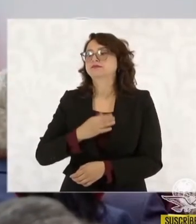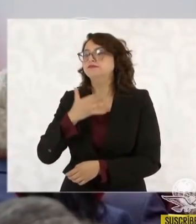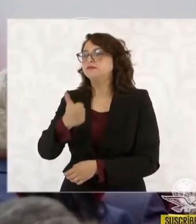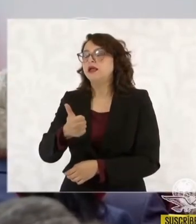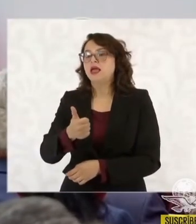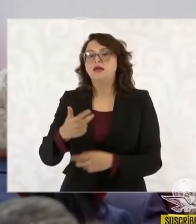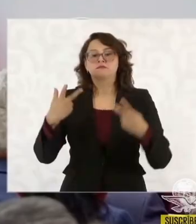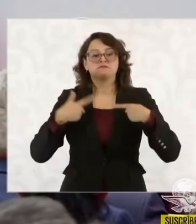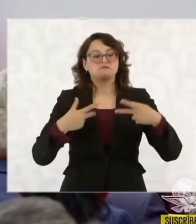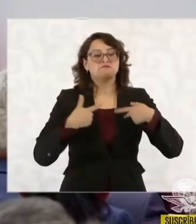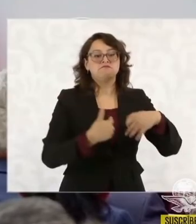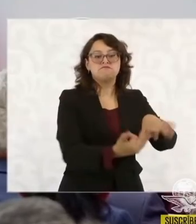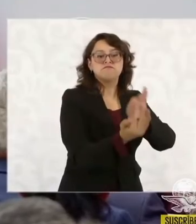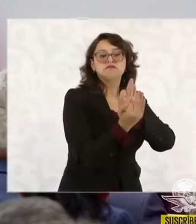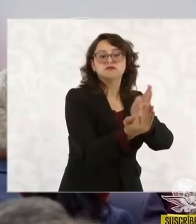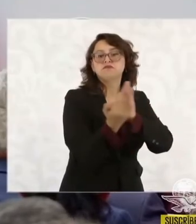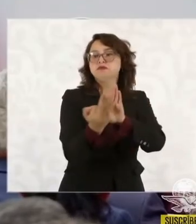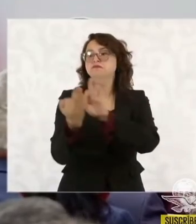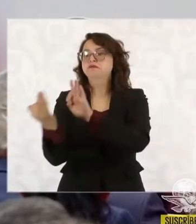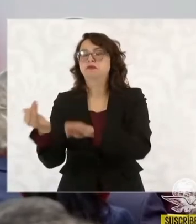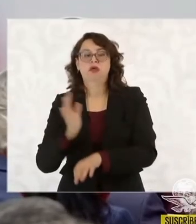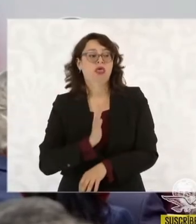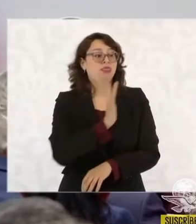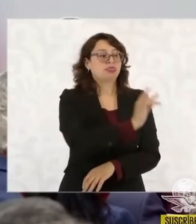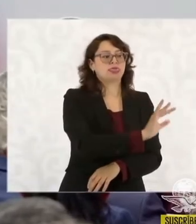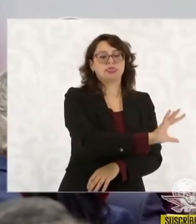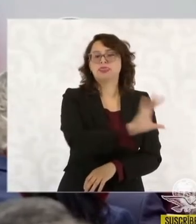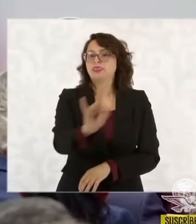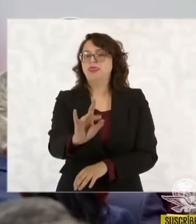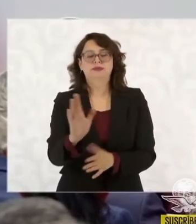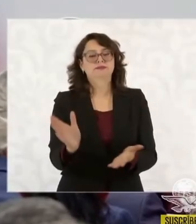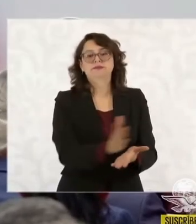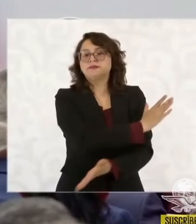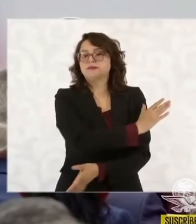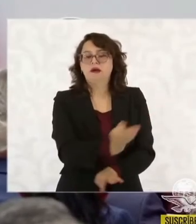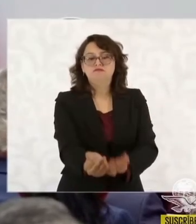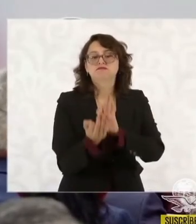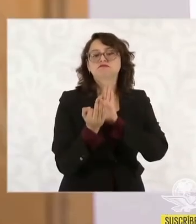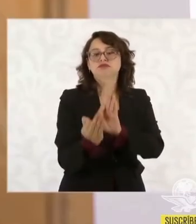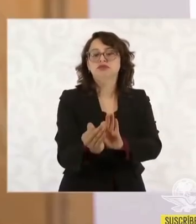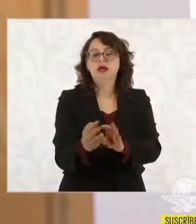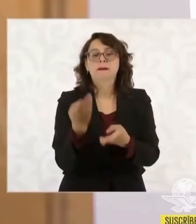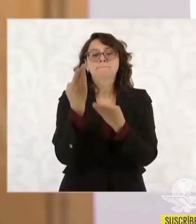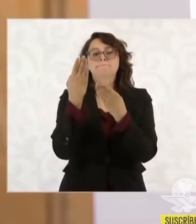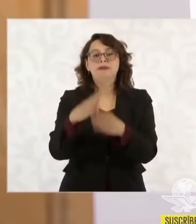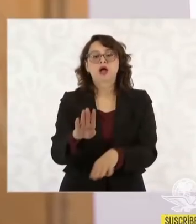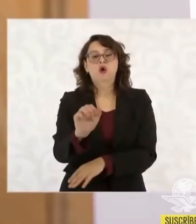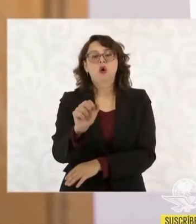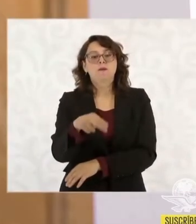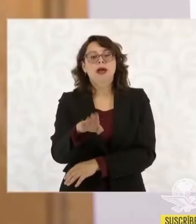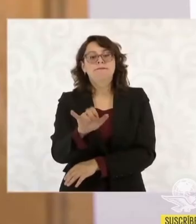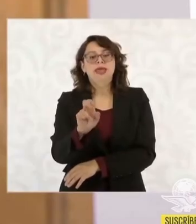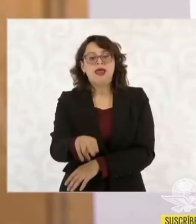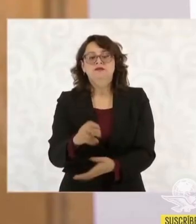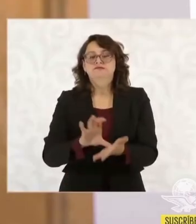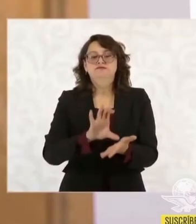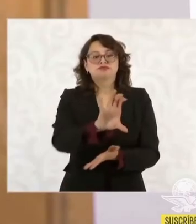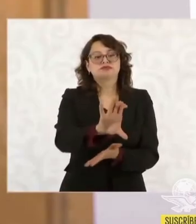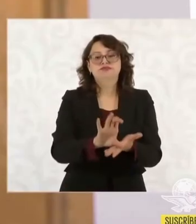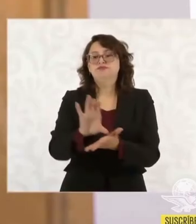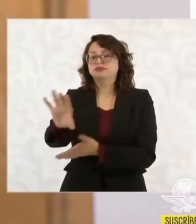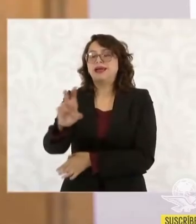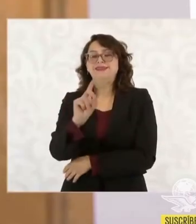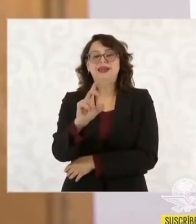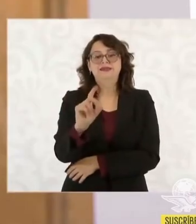caso de las mujeres, reconociendo el trabajo que hacen las mujeres, porque por primera vez en la historia tenemos una presidenta mujer